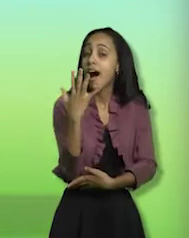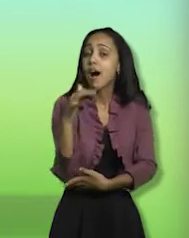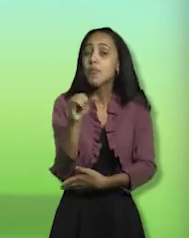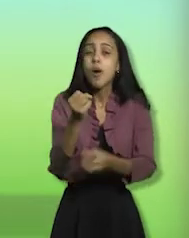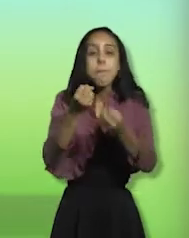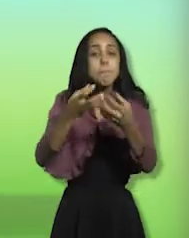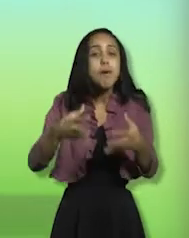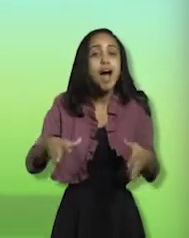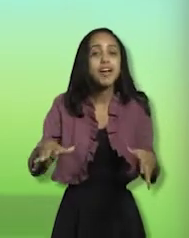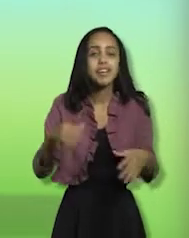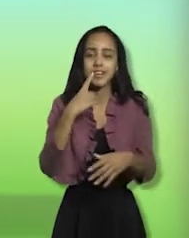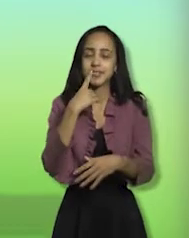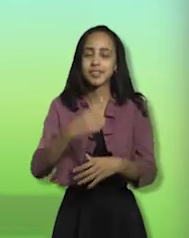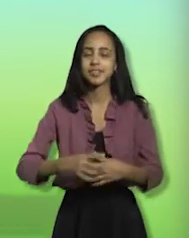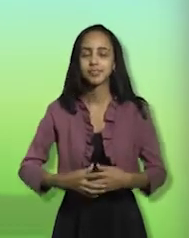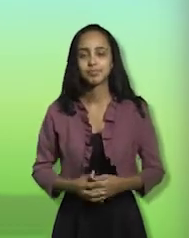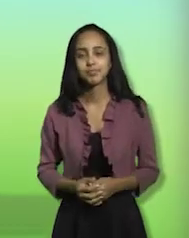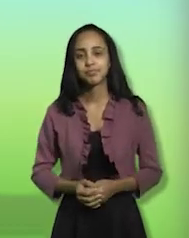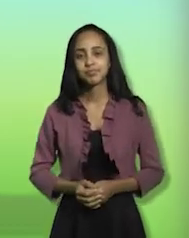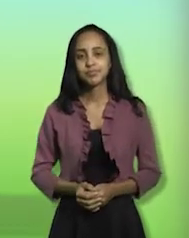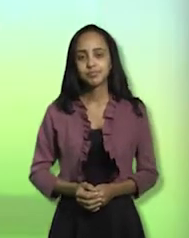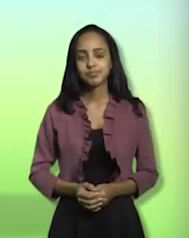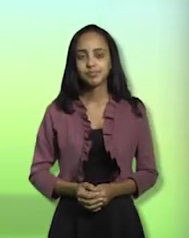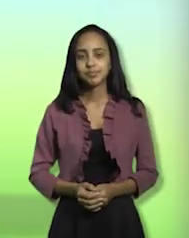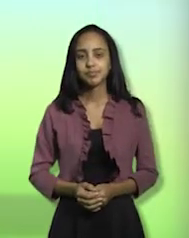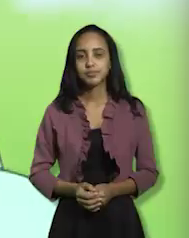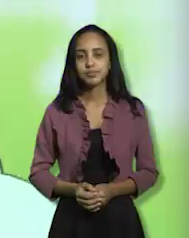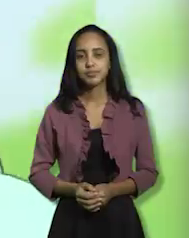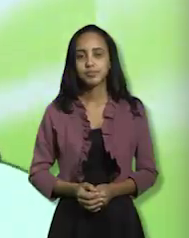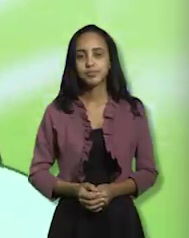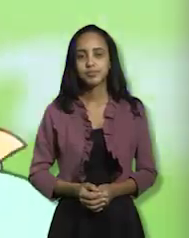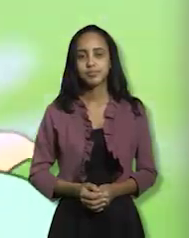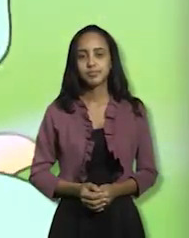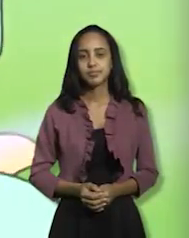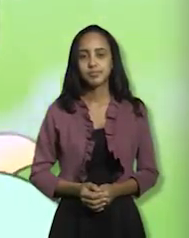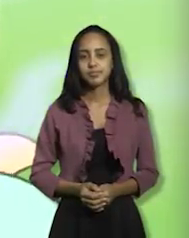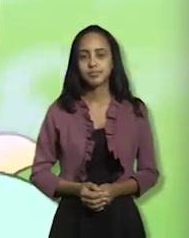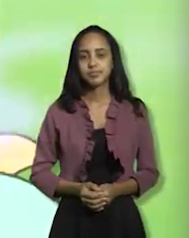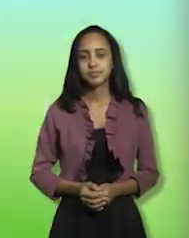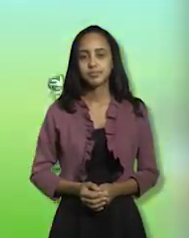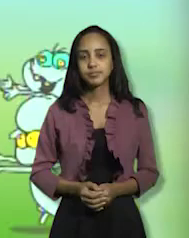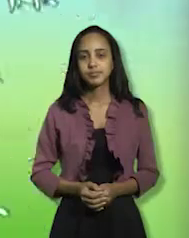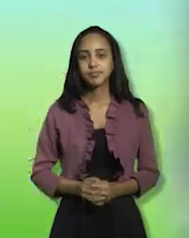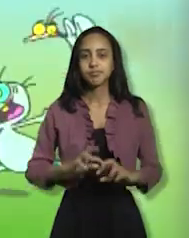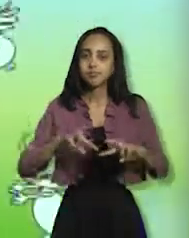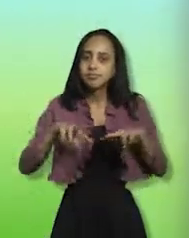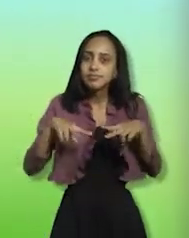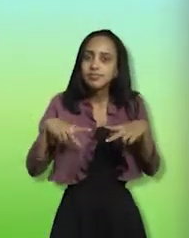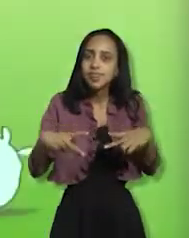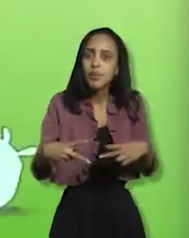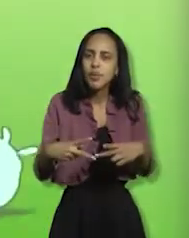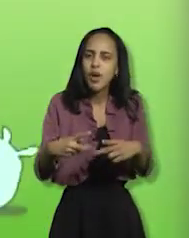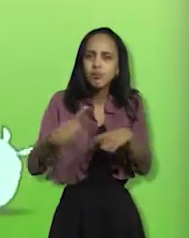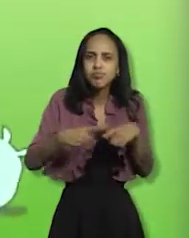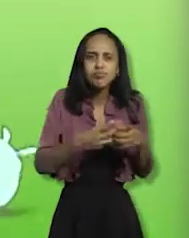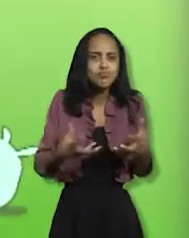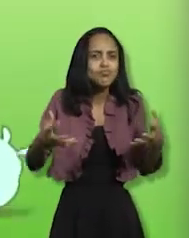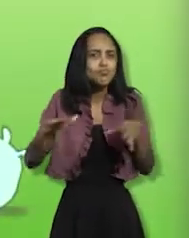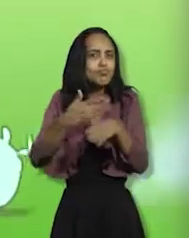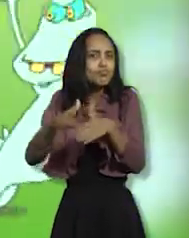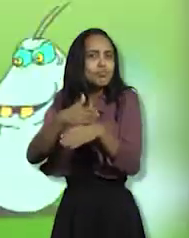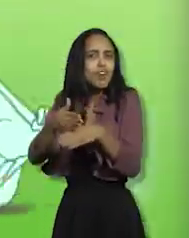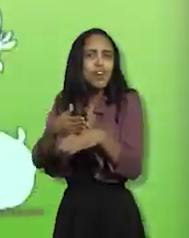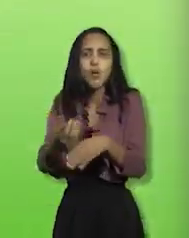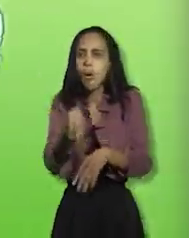volvió a tener de